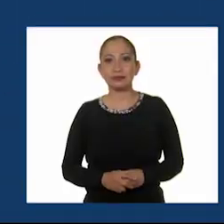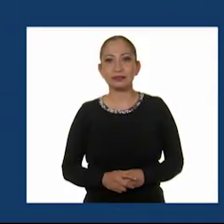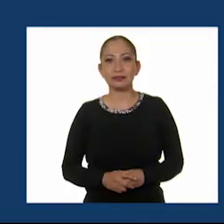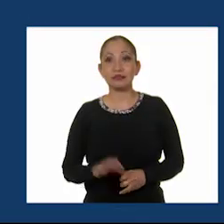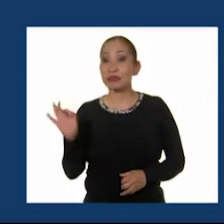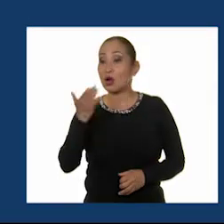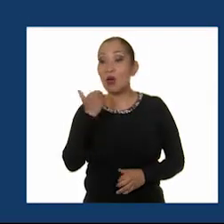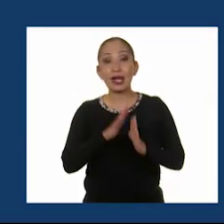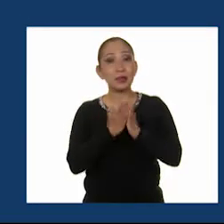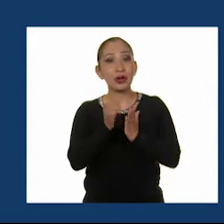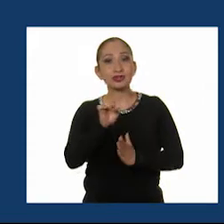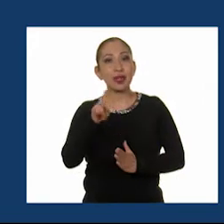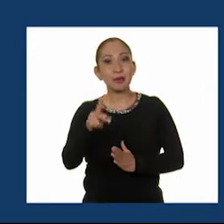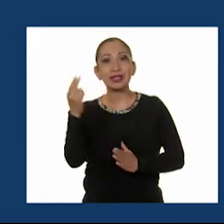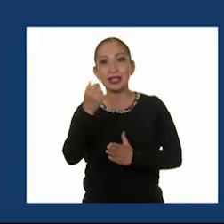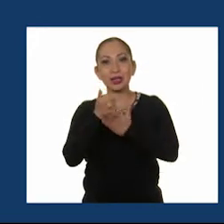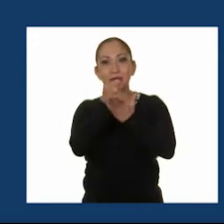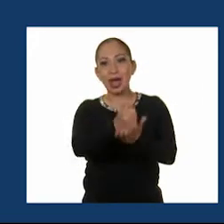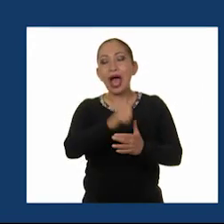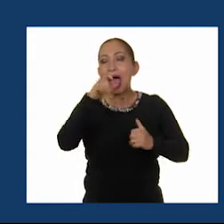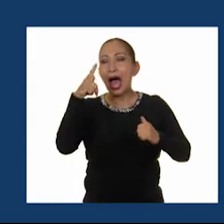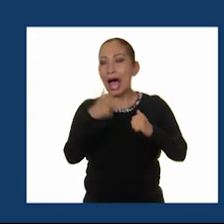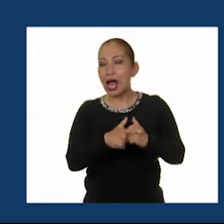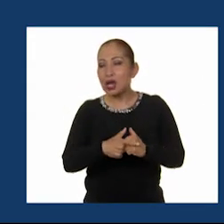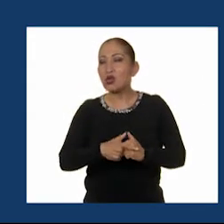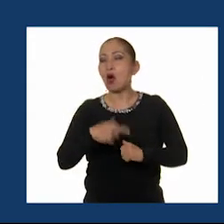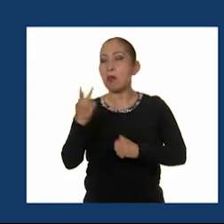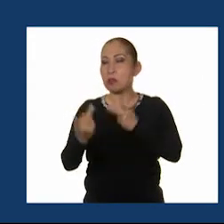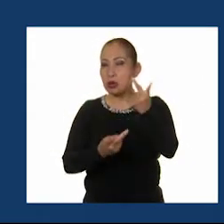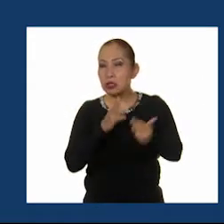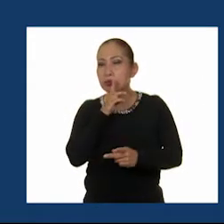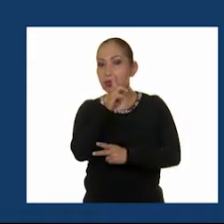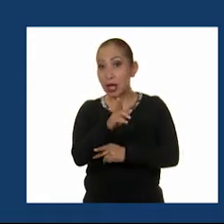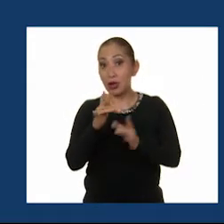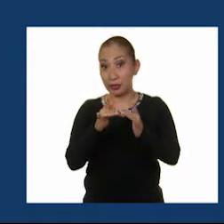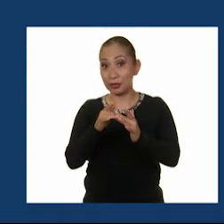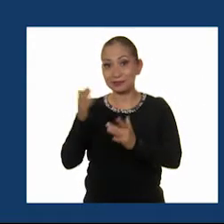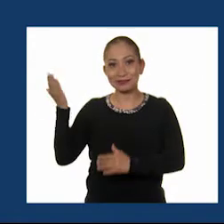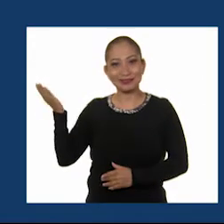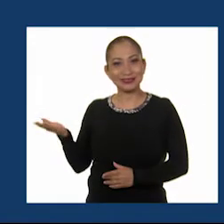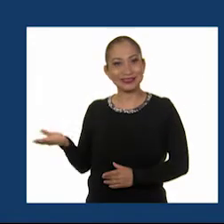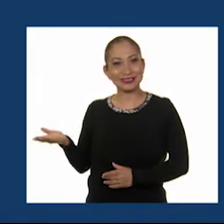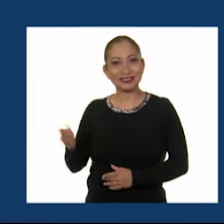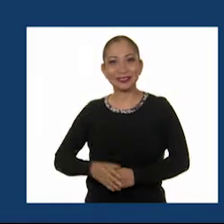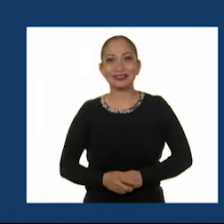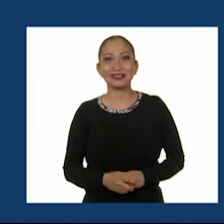Si no tienes el libro de texto o necesitas ayuda para responder las preguntas, contáctanos.